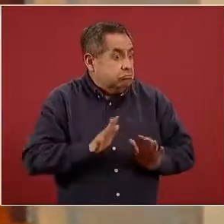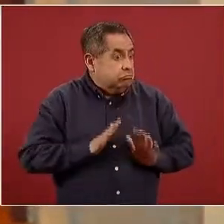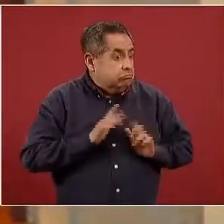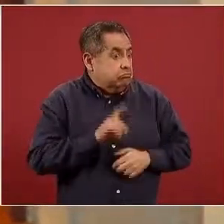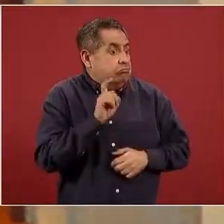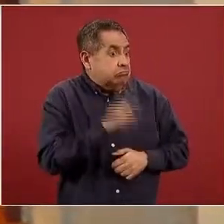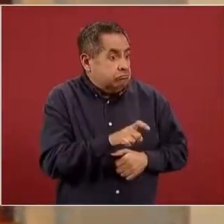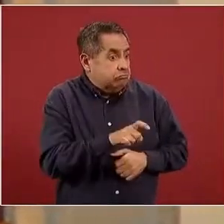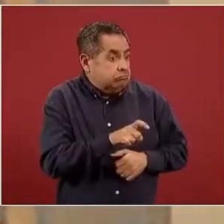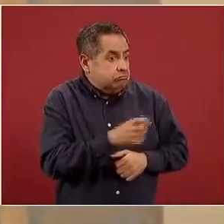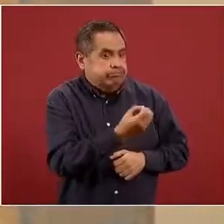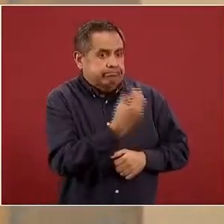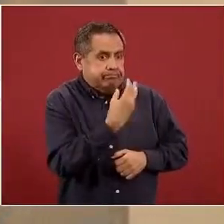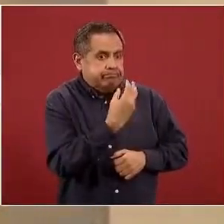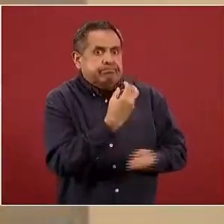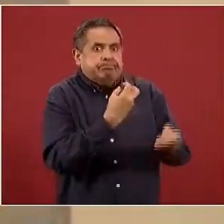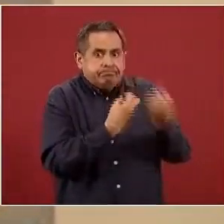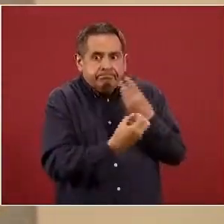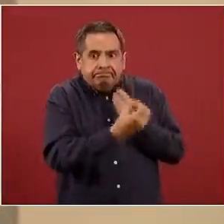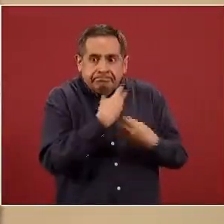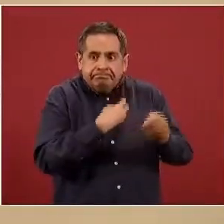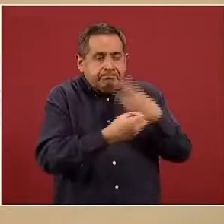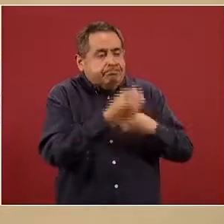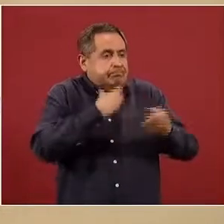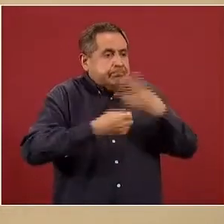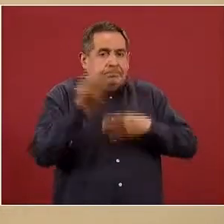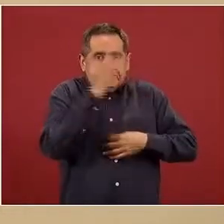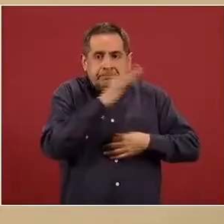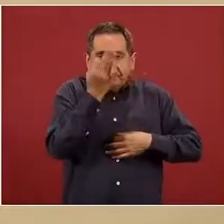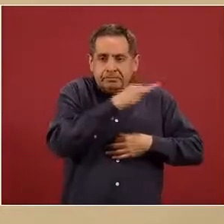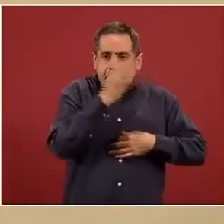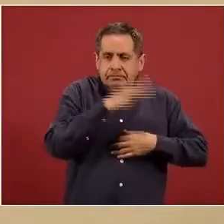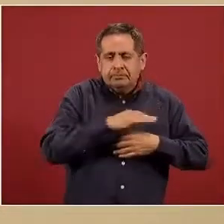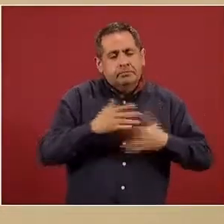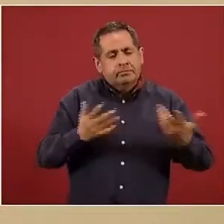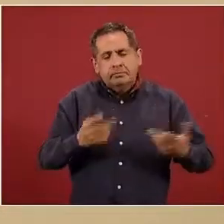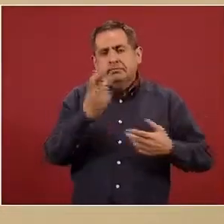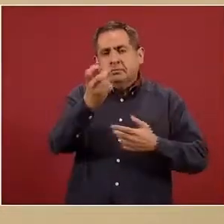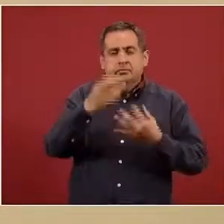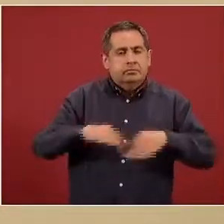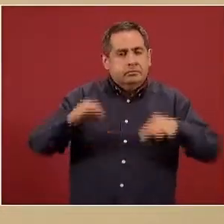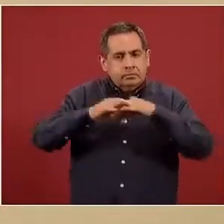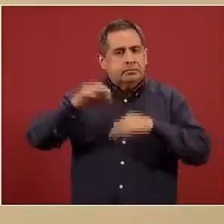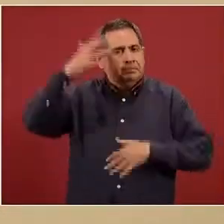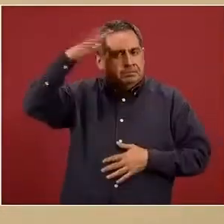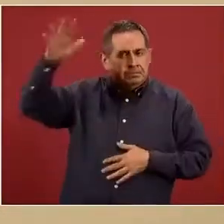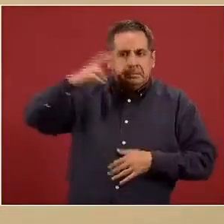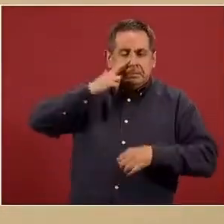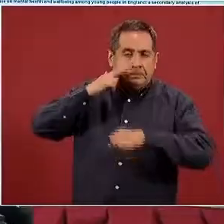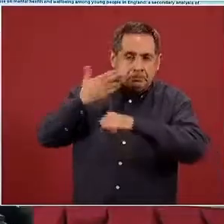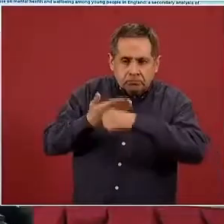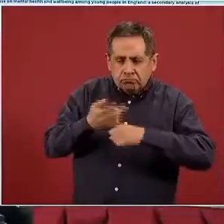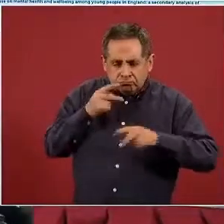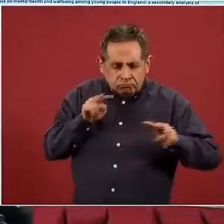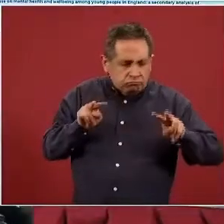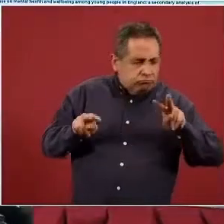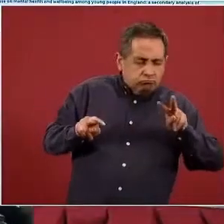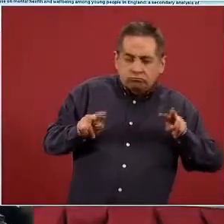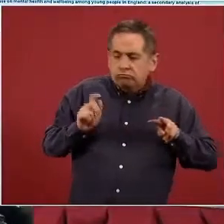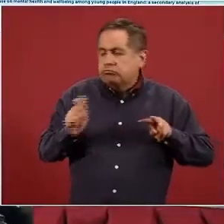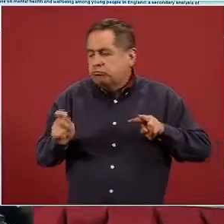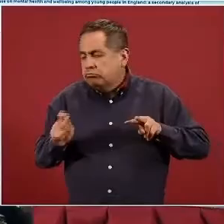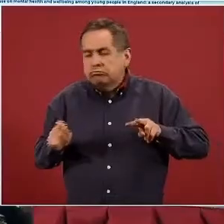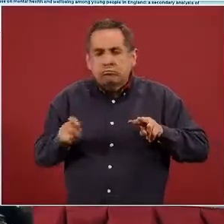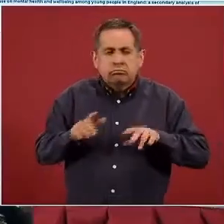ese video, ¿no? Entonces es importante también para que ustedes como adultos responsables se metan también a lo que están